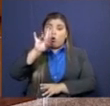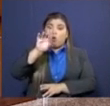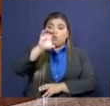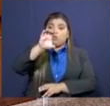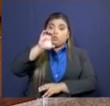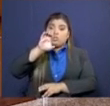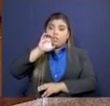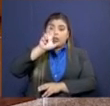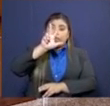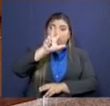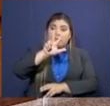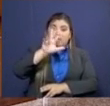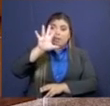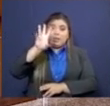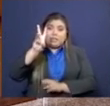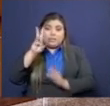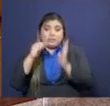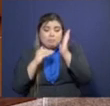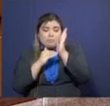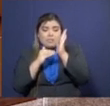1.836 millones.